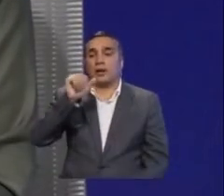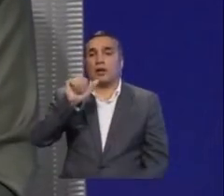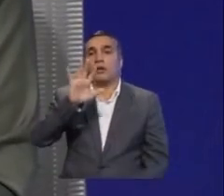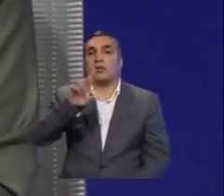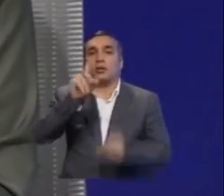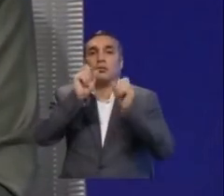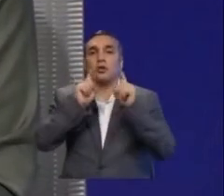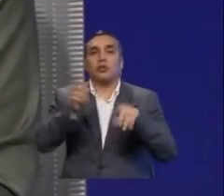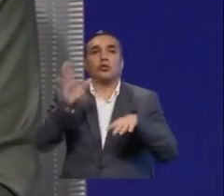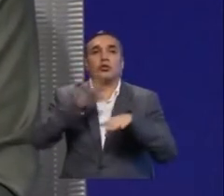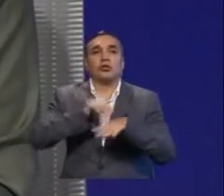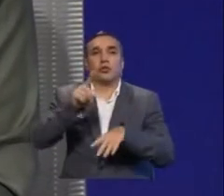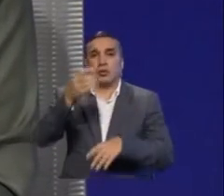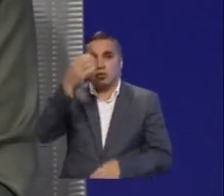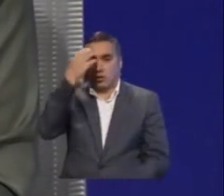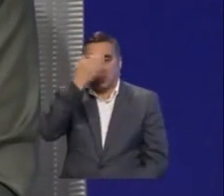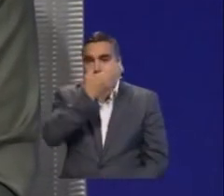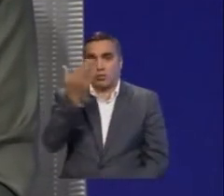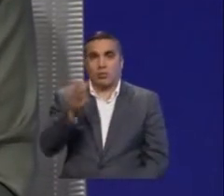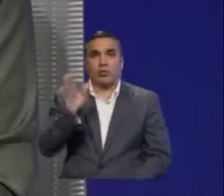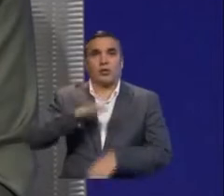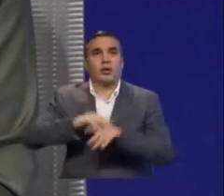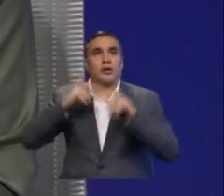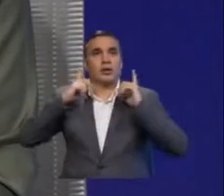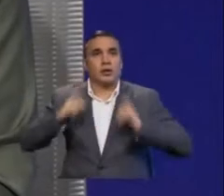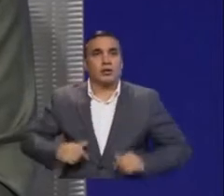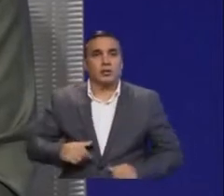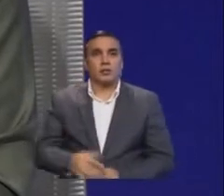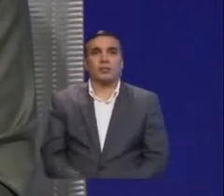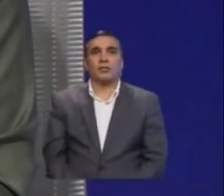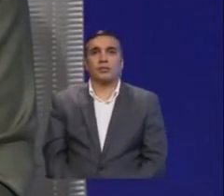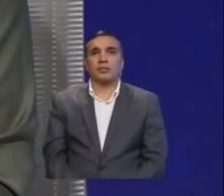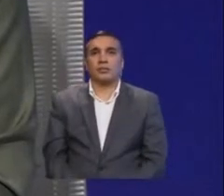pregunta sobre educación, sobre salud.